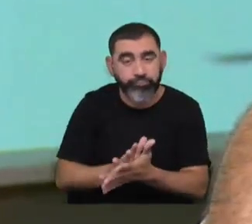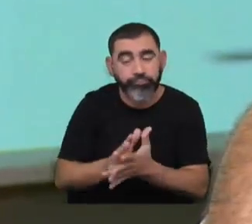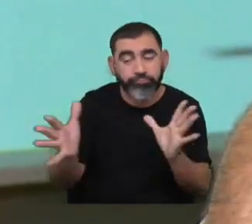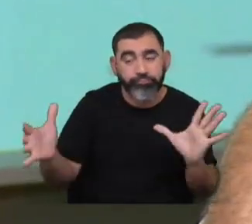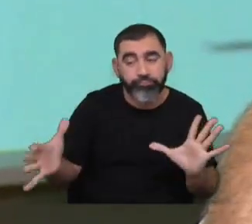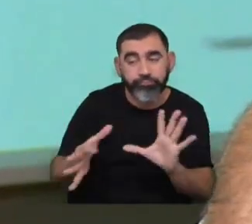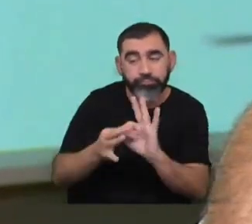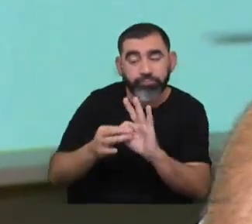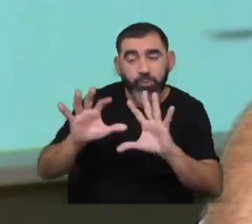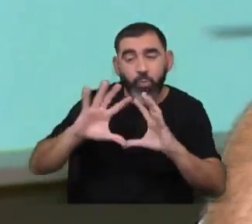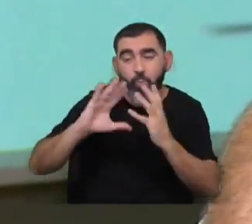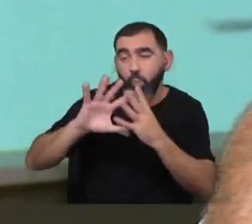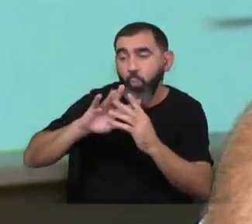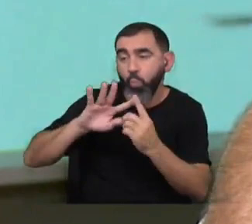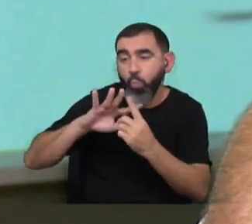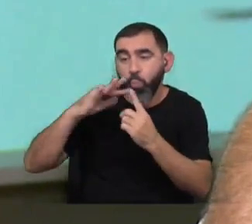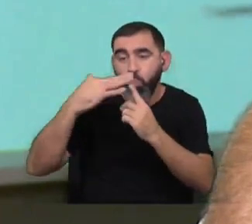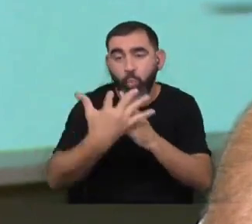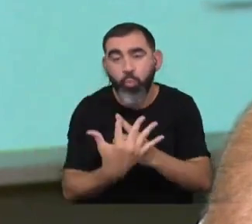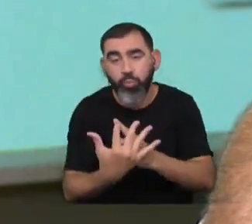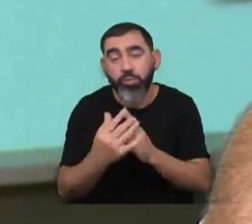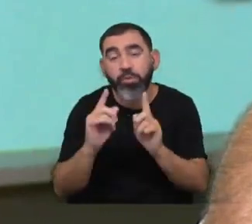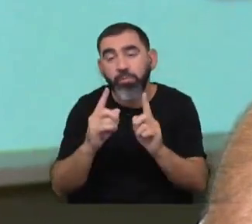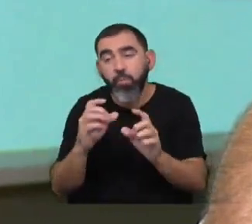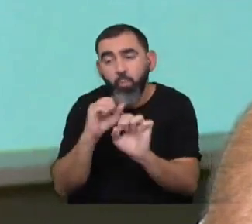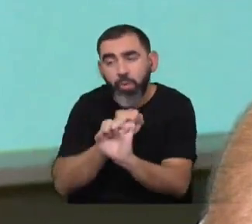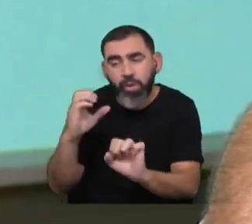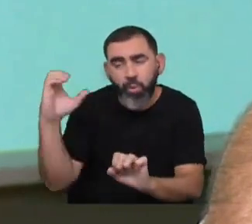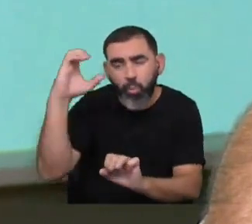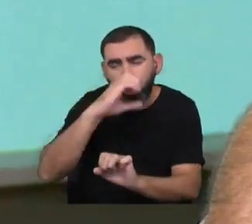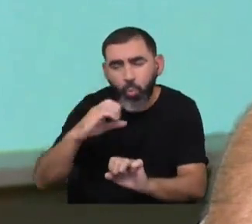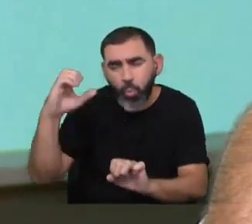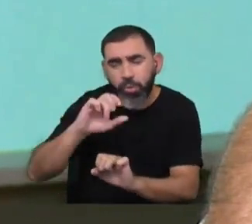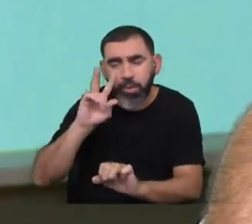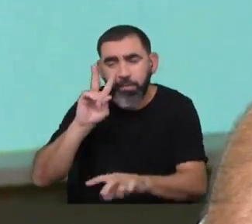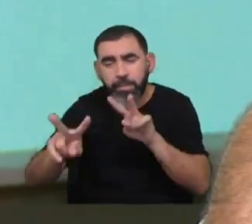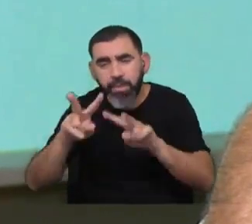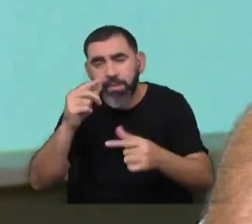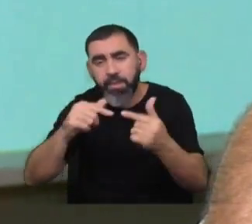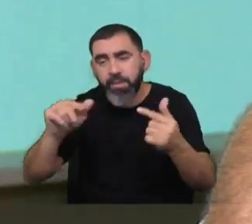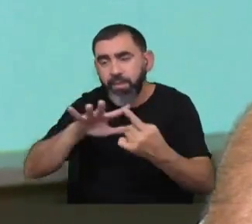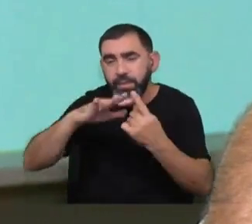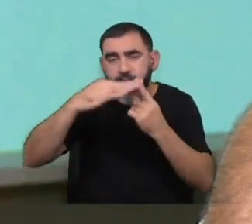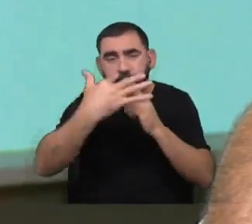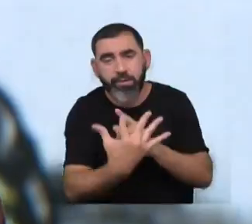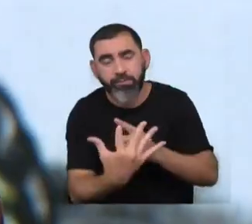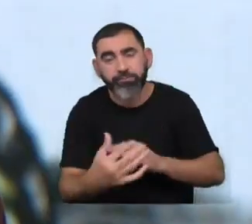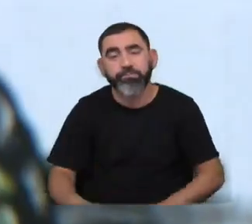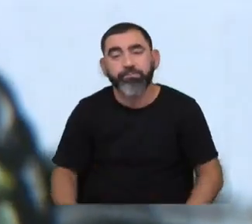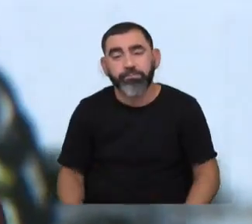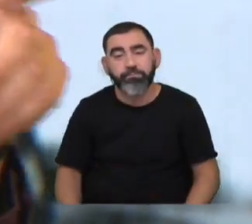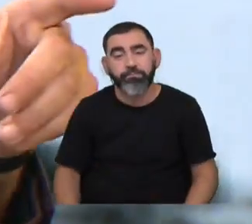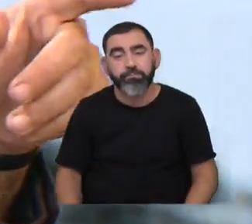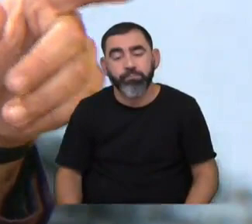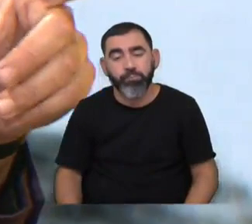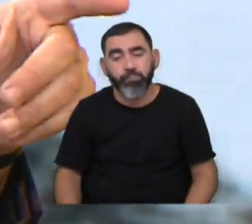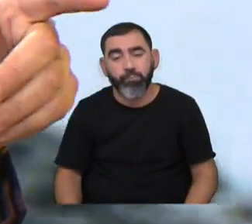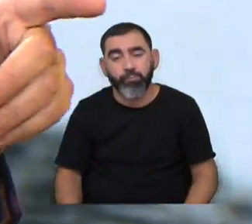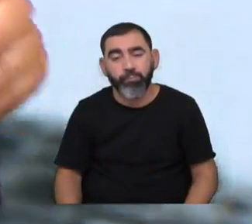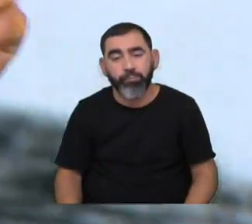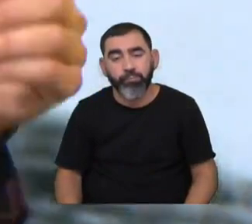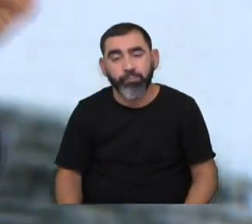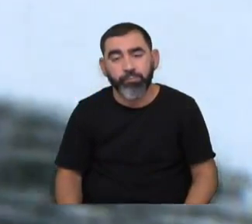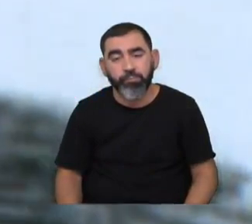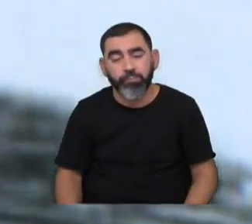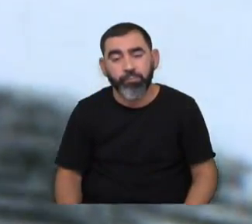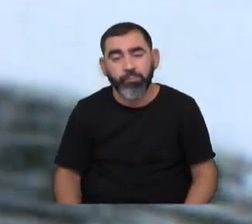con el mundo que nos rodea y es una invitación a curiosear, a mirar de otra forma lo que tenés alrededor. Sí. Antes de preguntar una cosa, Edu, voy a seguir